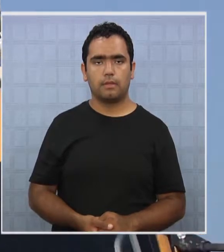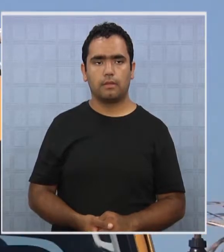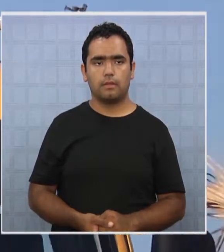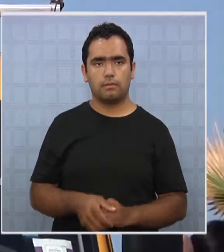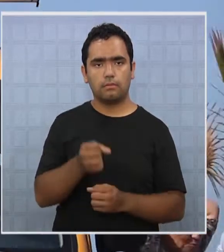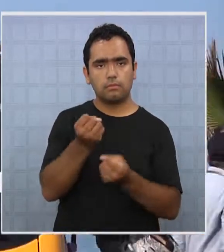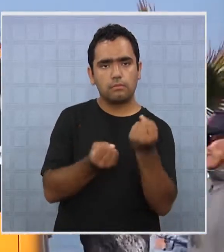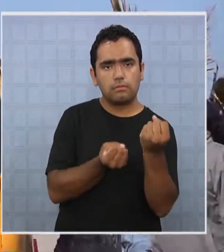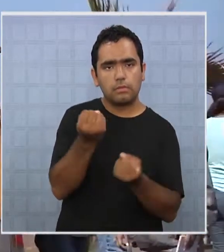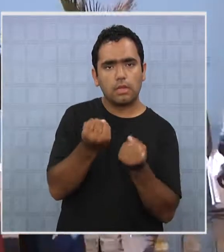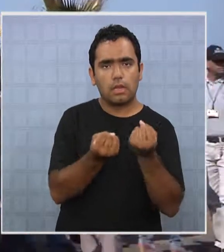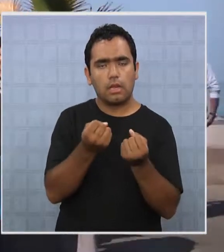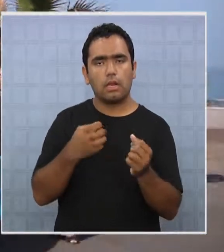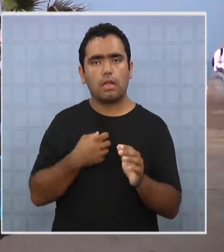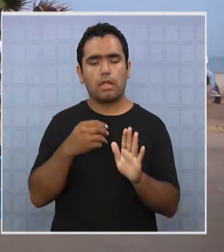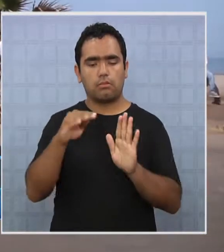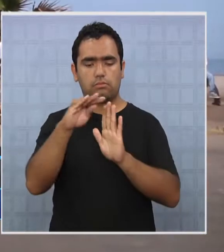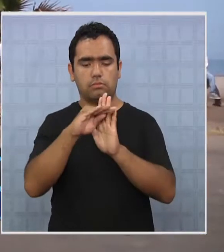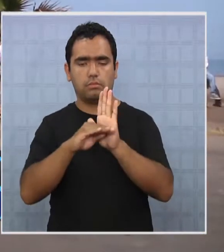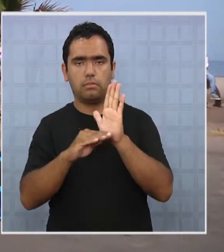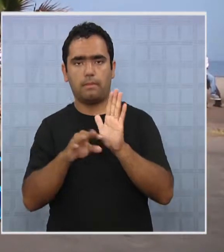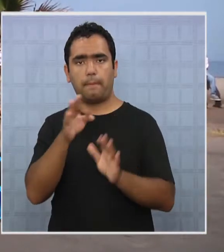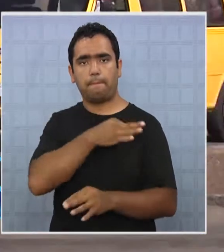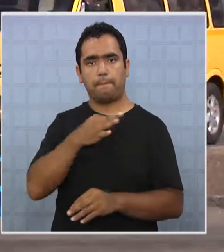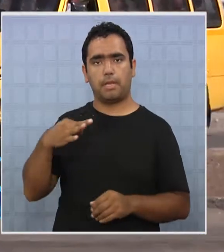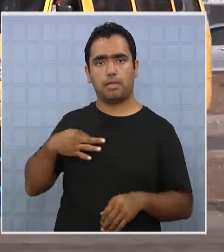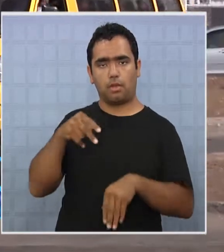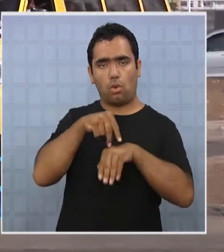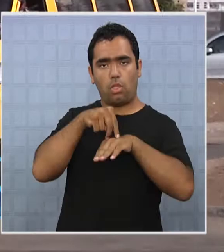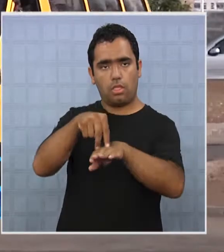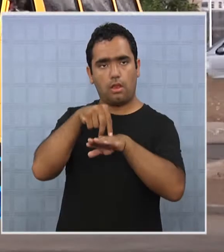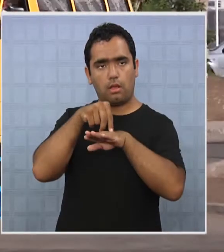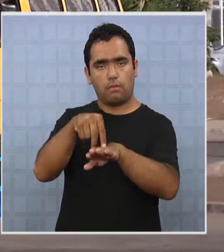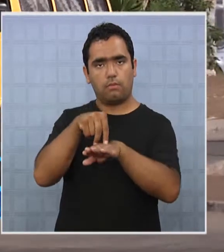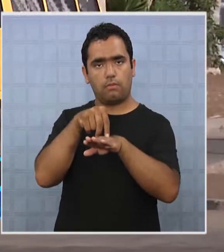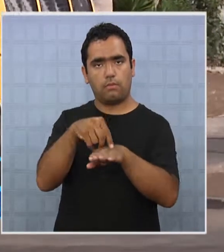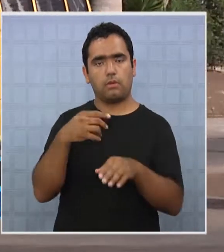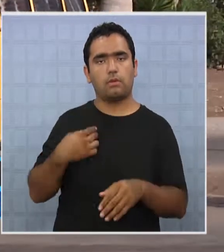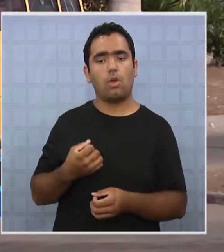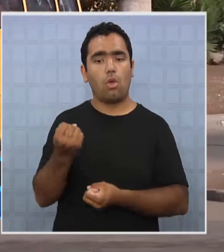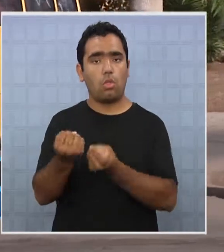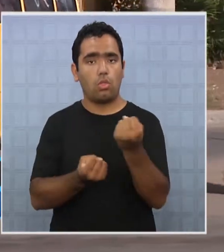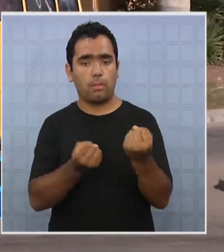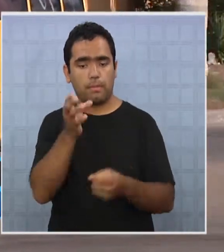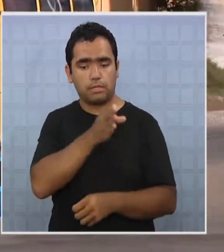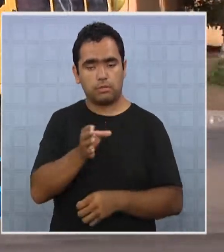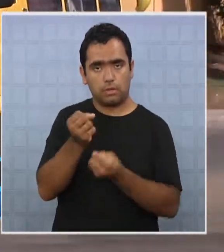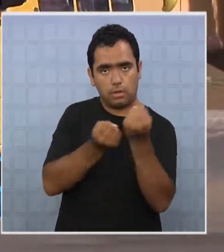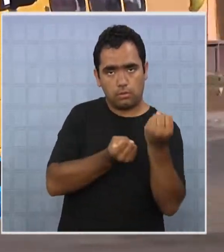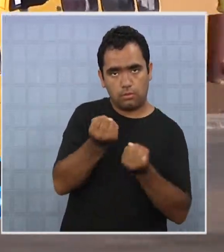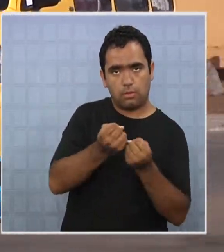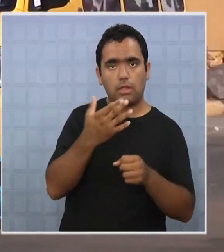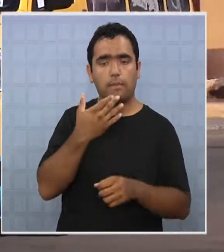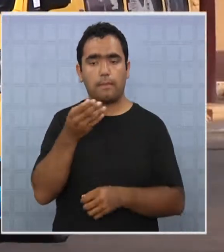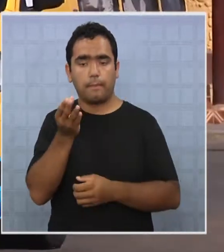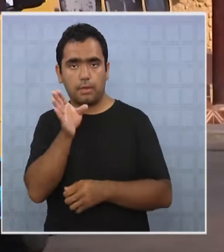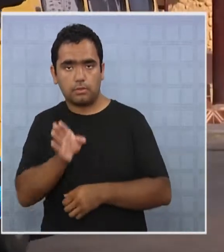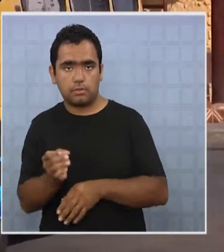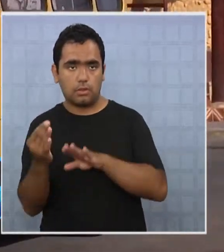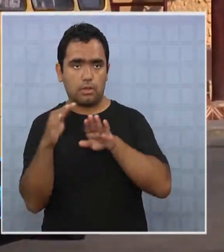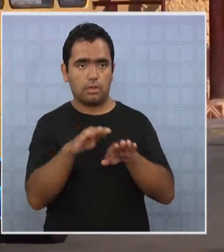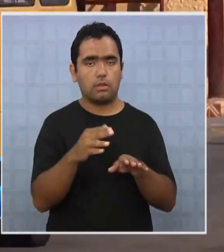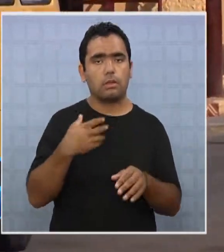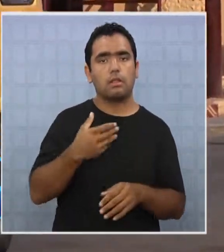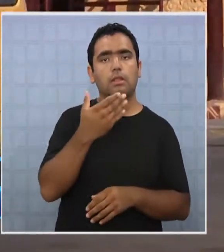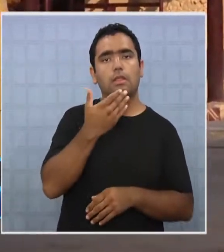vehículos inscritos en el Registro Nacional del Ministerio de Transportes, conductores y ayudantes, seguro contra accidentes y la revisión técnica